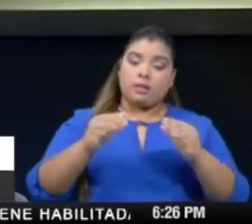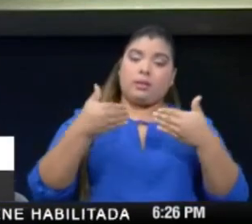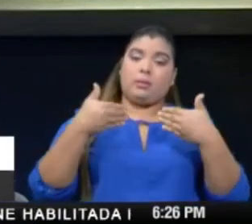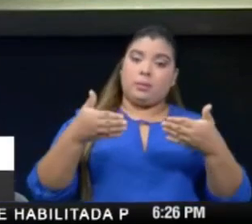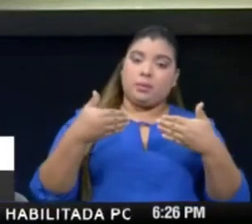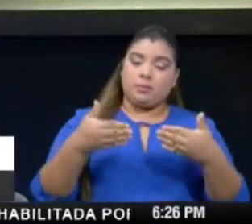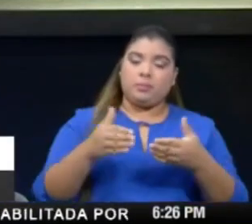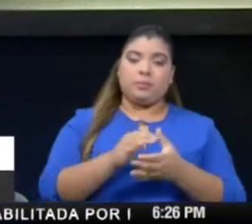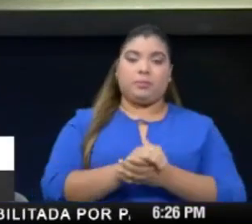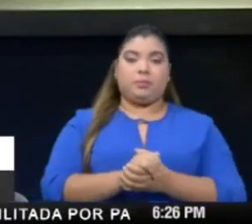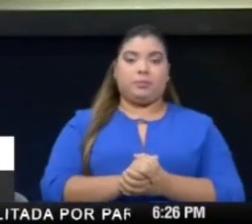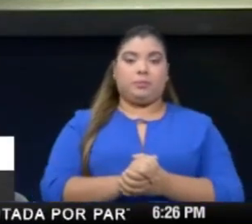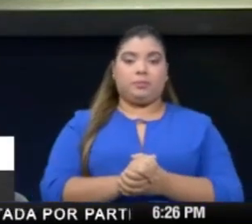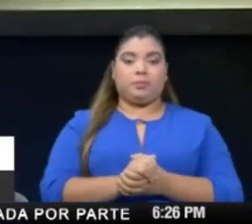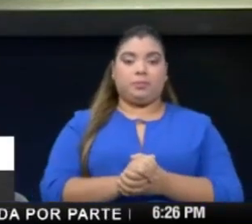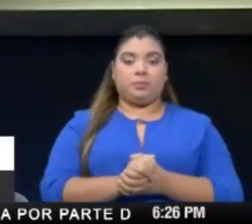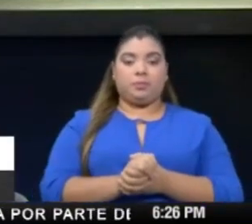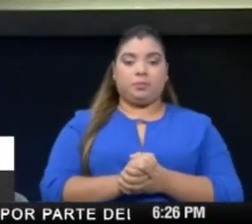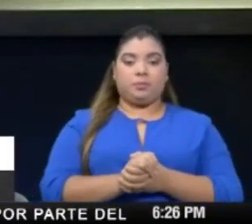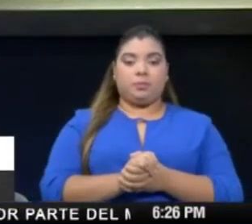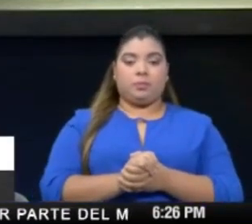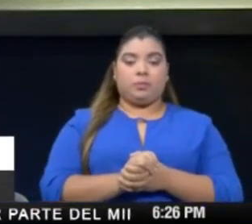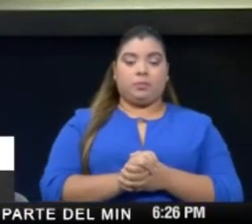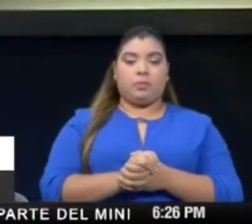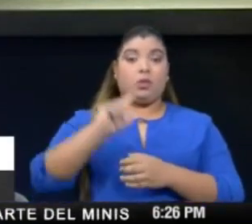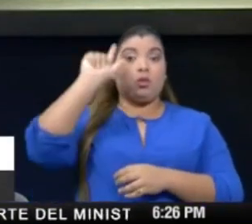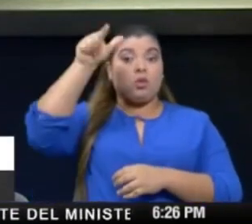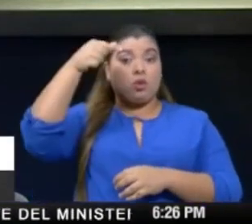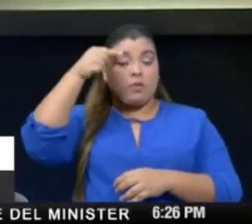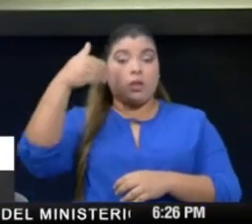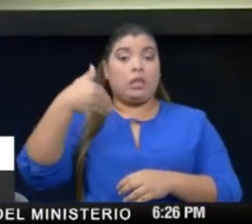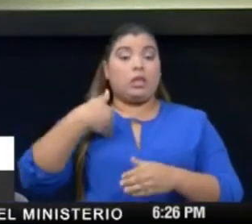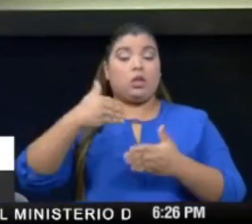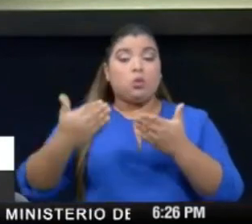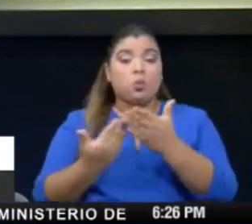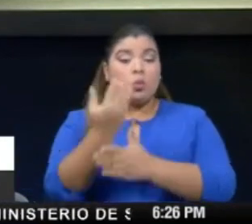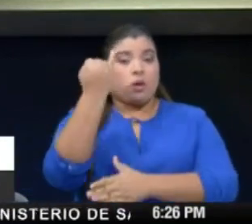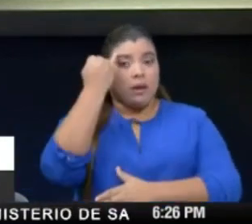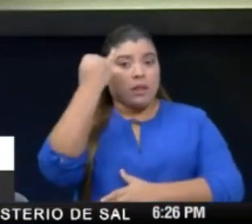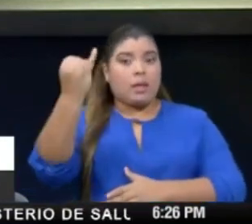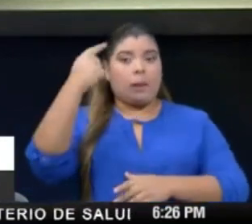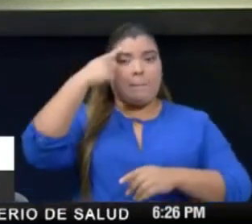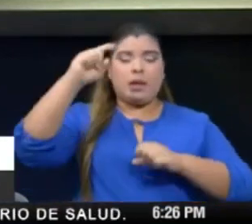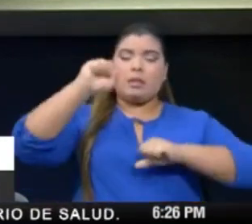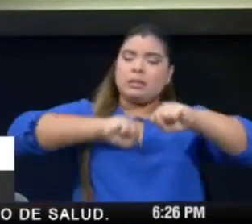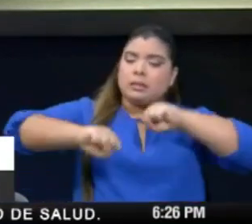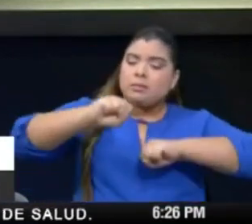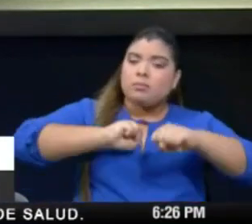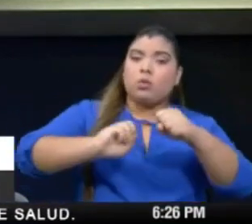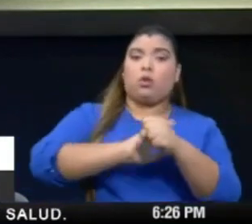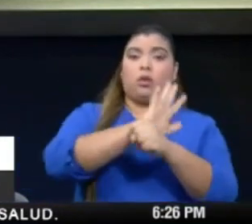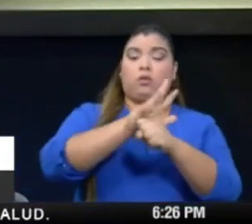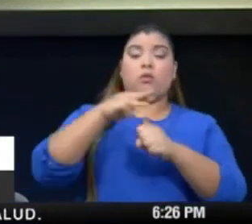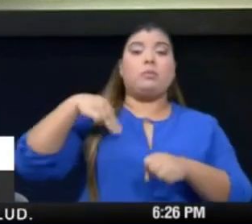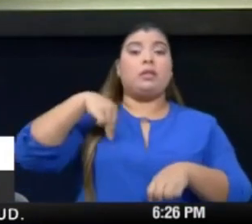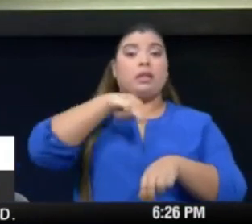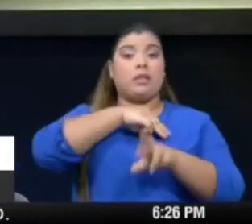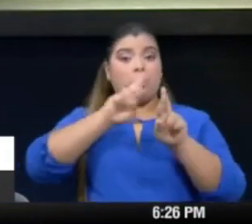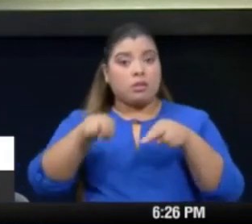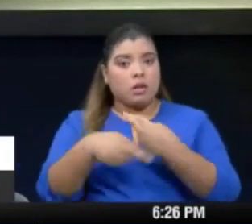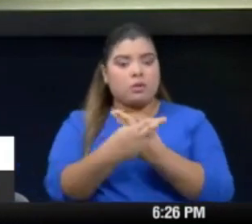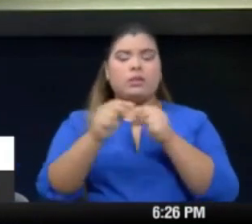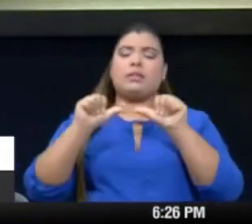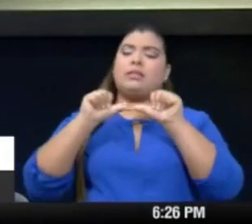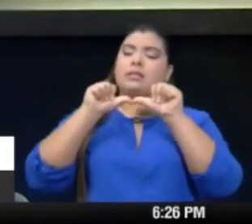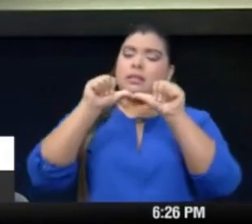Como parte de la nueva estrategia para el combate al coronavirus, El Ministerio de Salud sigue reforzando la